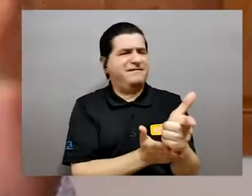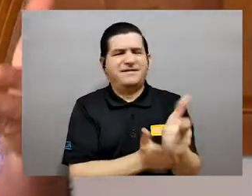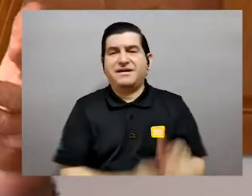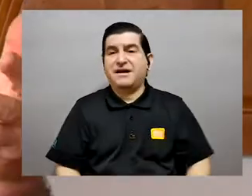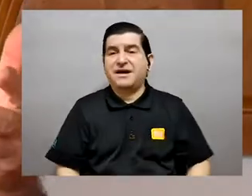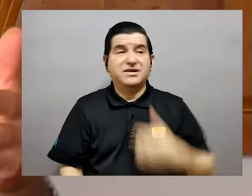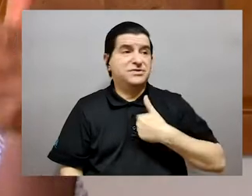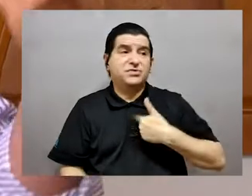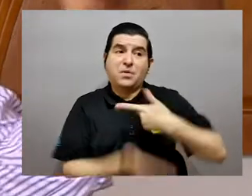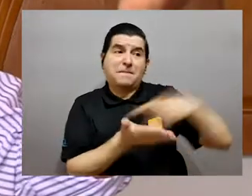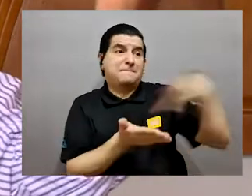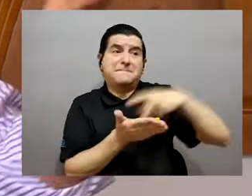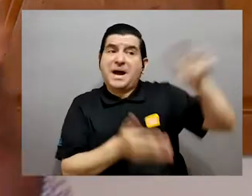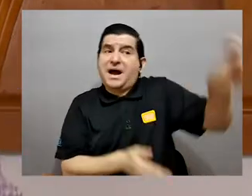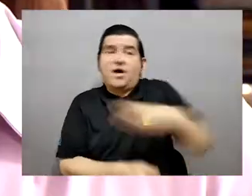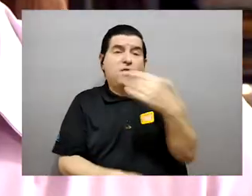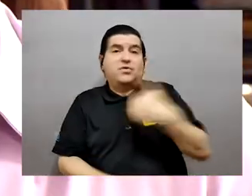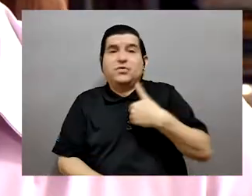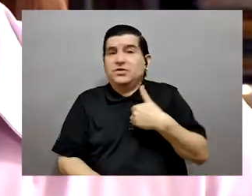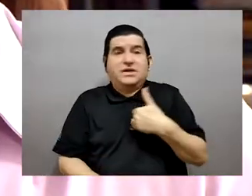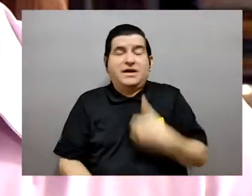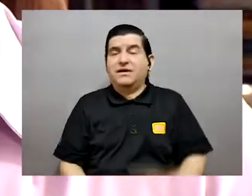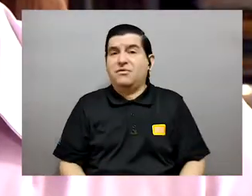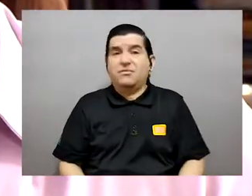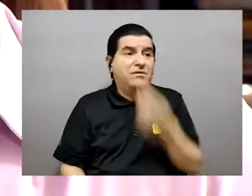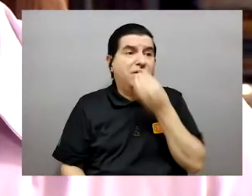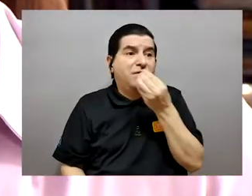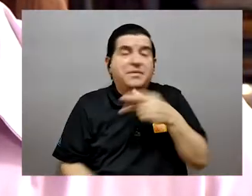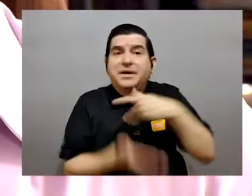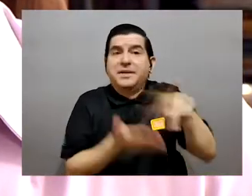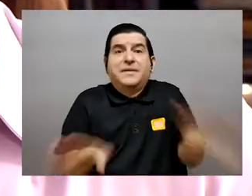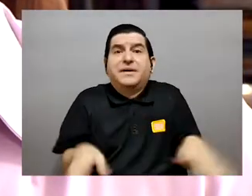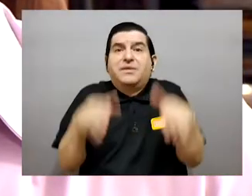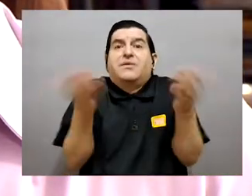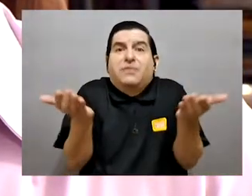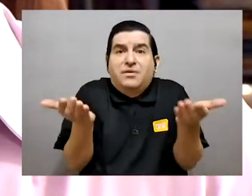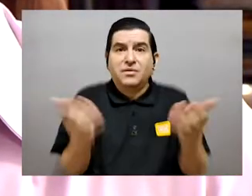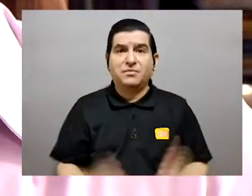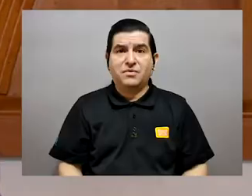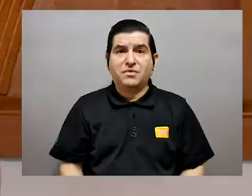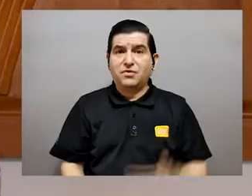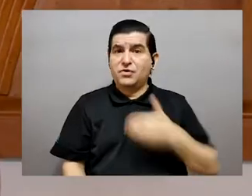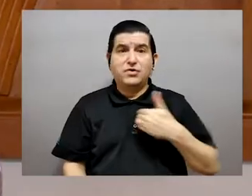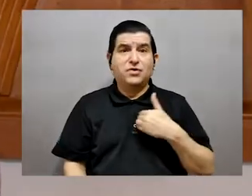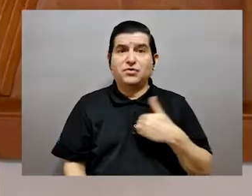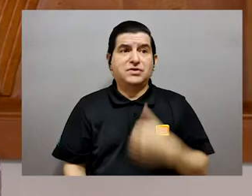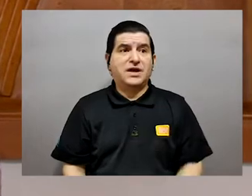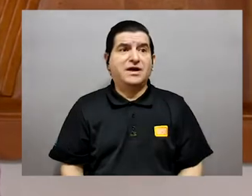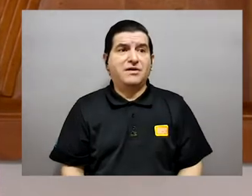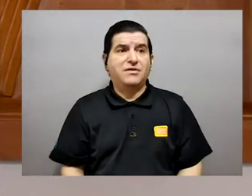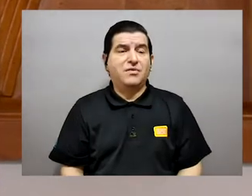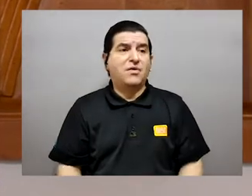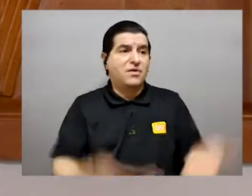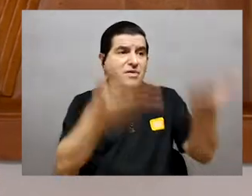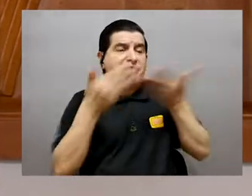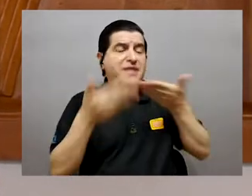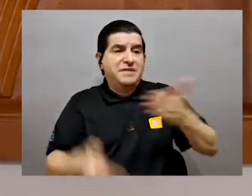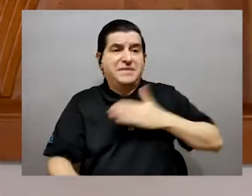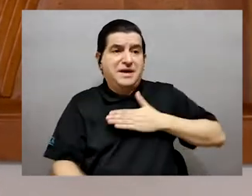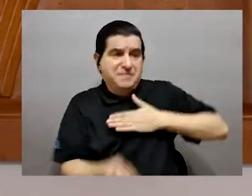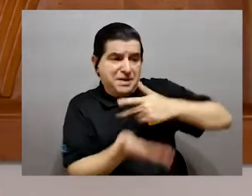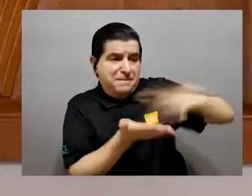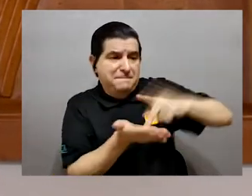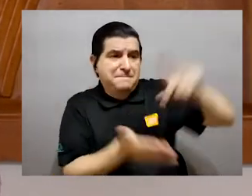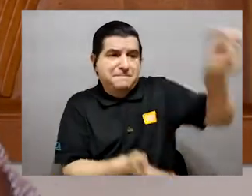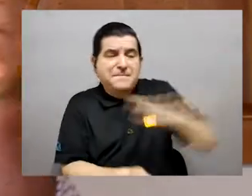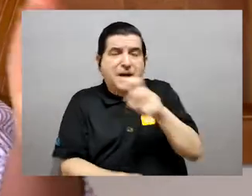ellas terminan, me dicen, bueno, Manuel, si quieres, nosotros te vamos a dar la